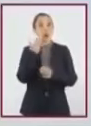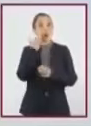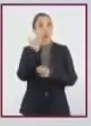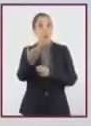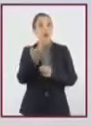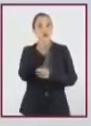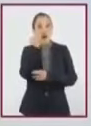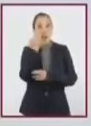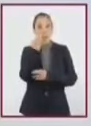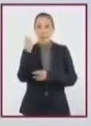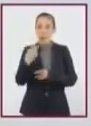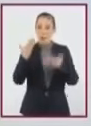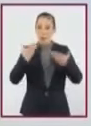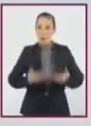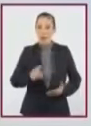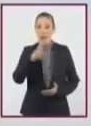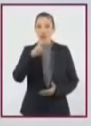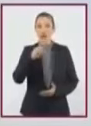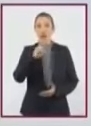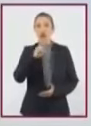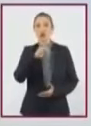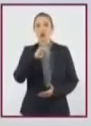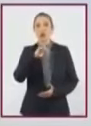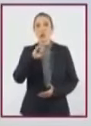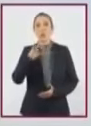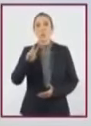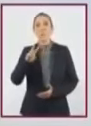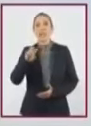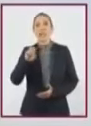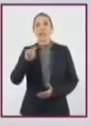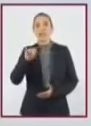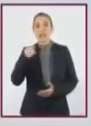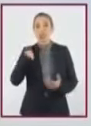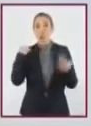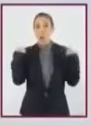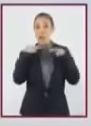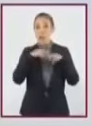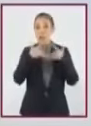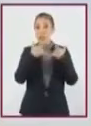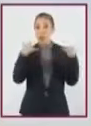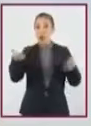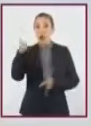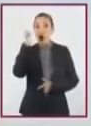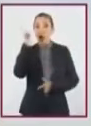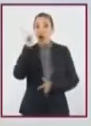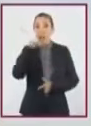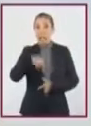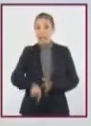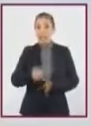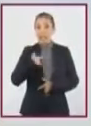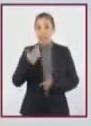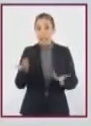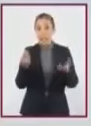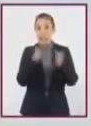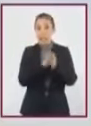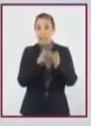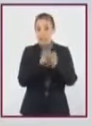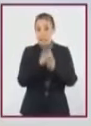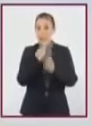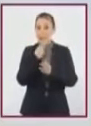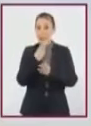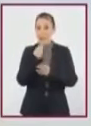escolar. Mi nombre es Rocío Benítez, soy maestra de Historia. Esperamos que esta serie les sea muy